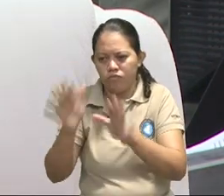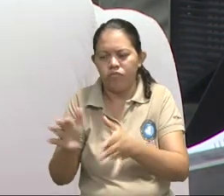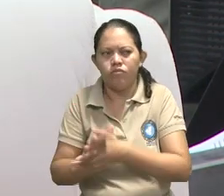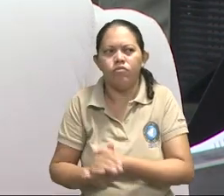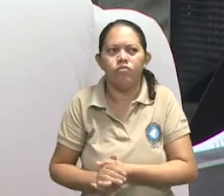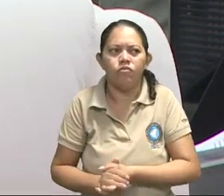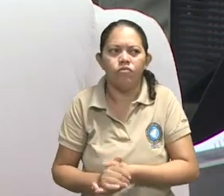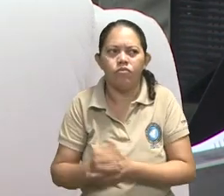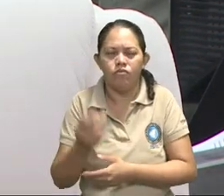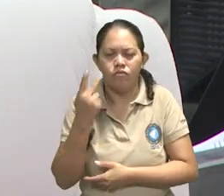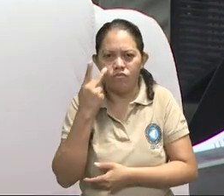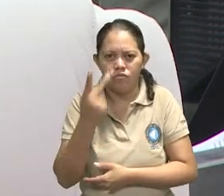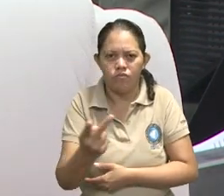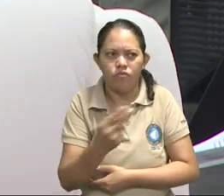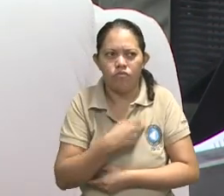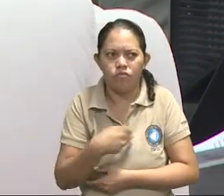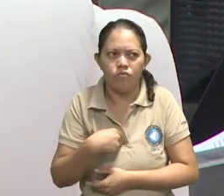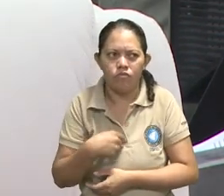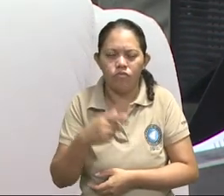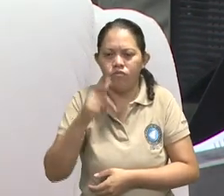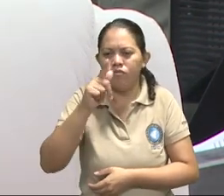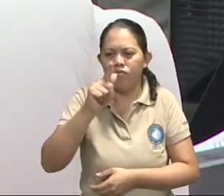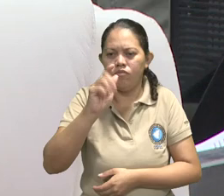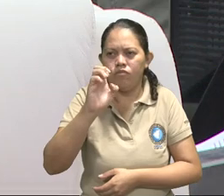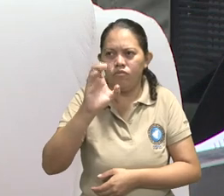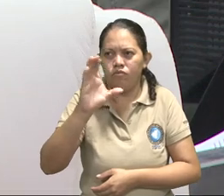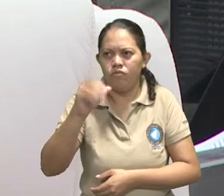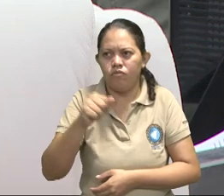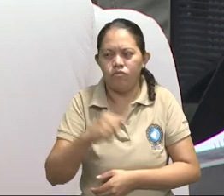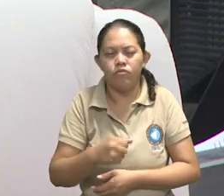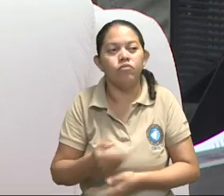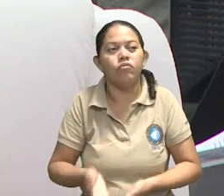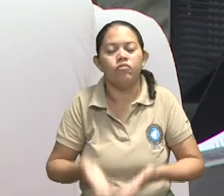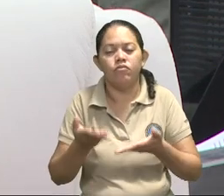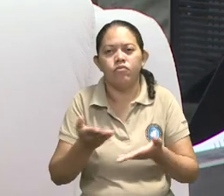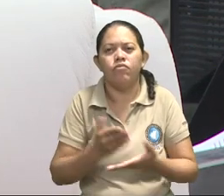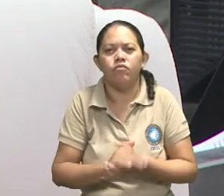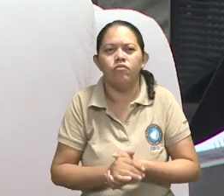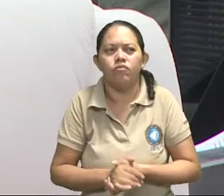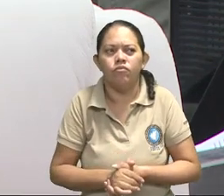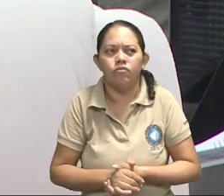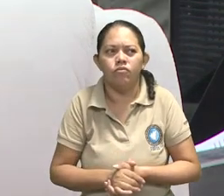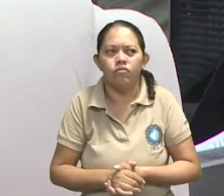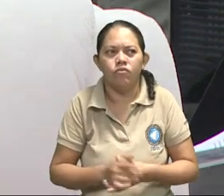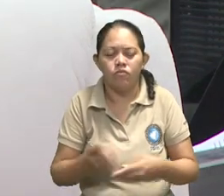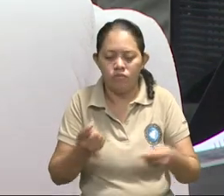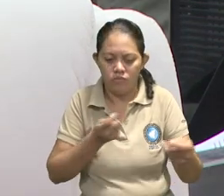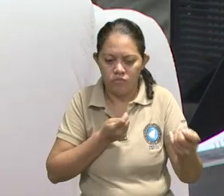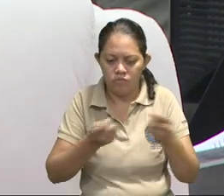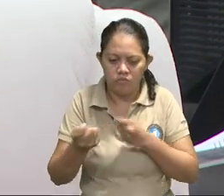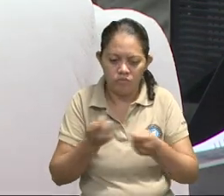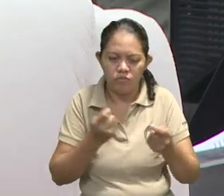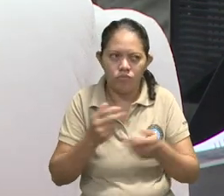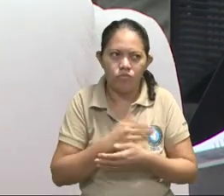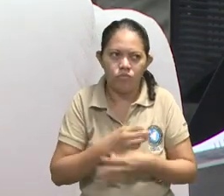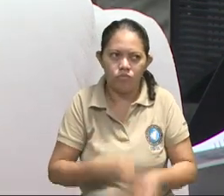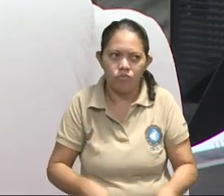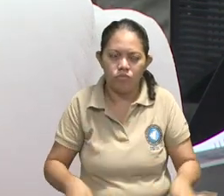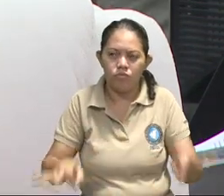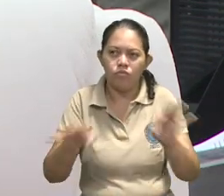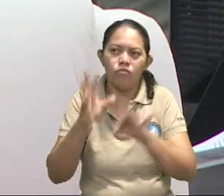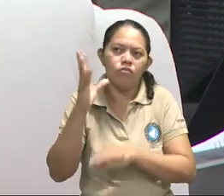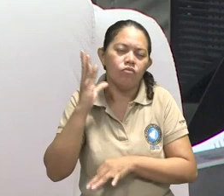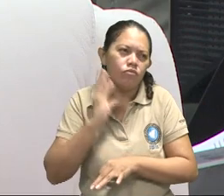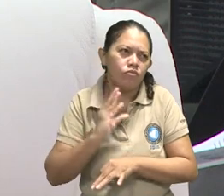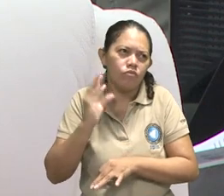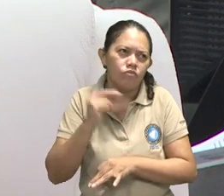le faculta a Telcor a implementar regulación